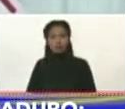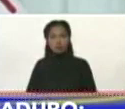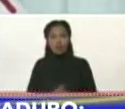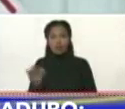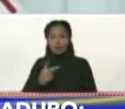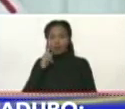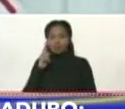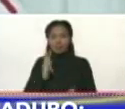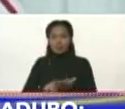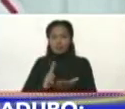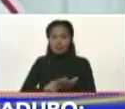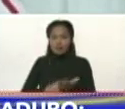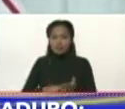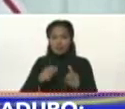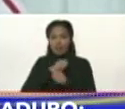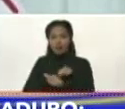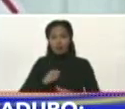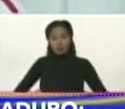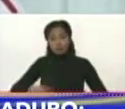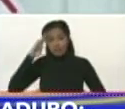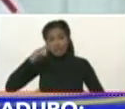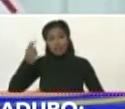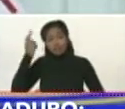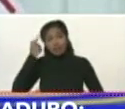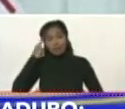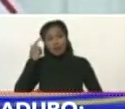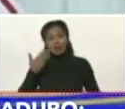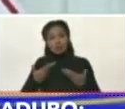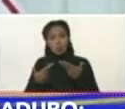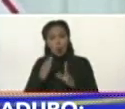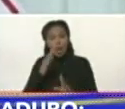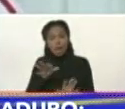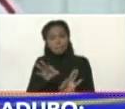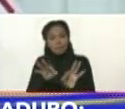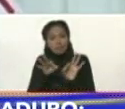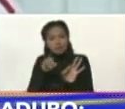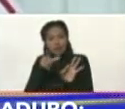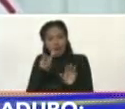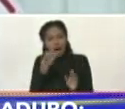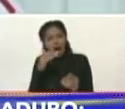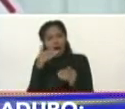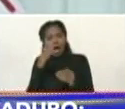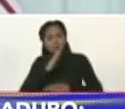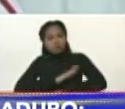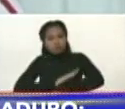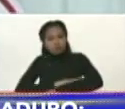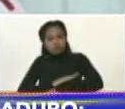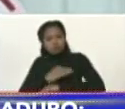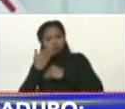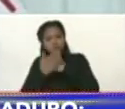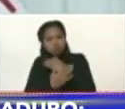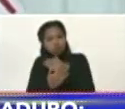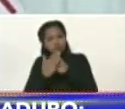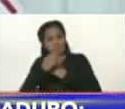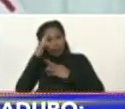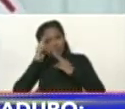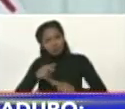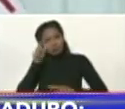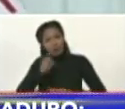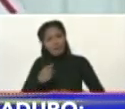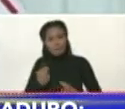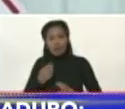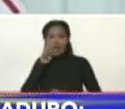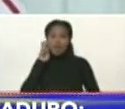verdad, los militares tienen que saberlo. Les dio un trato especial. Un trato afectuoso, respetuoso.